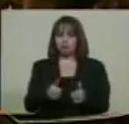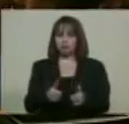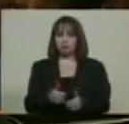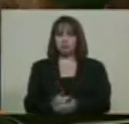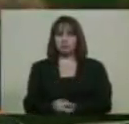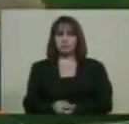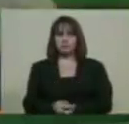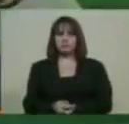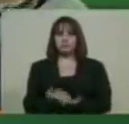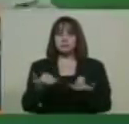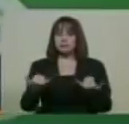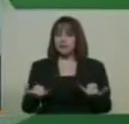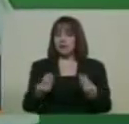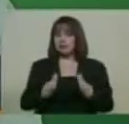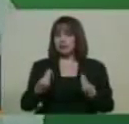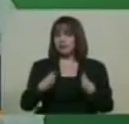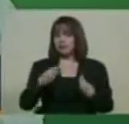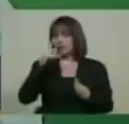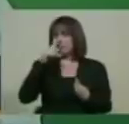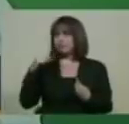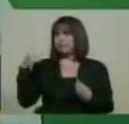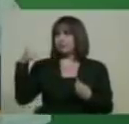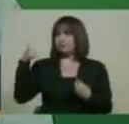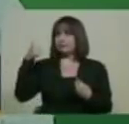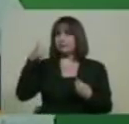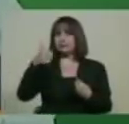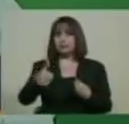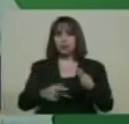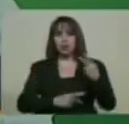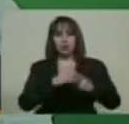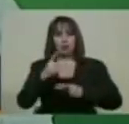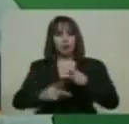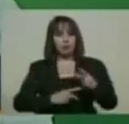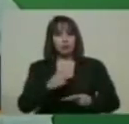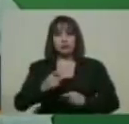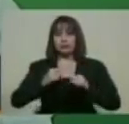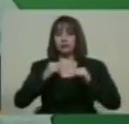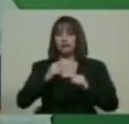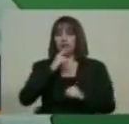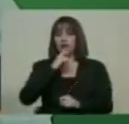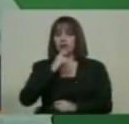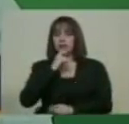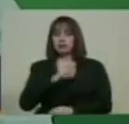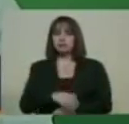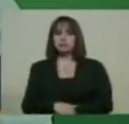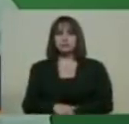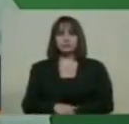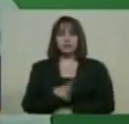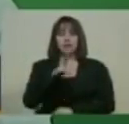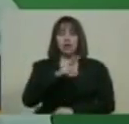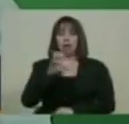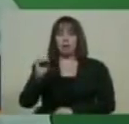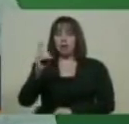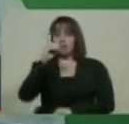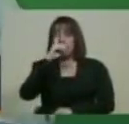ya se había vivido un proceso intenso de 20